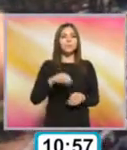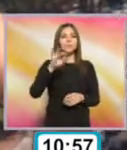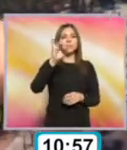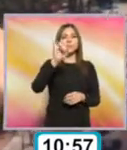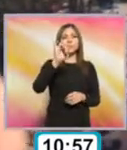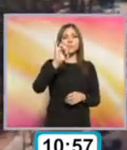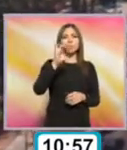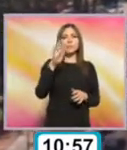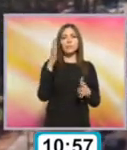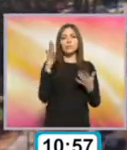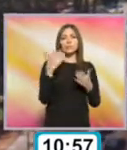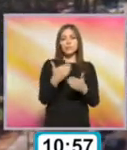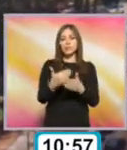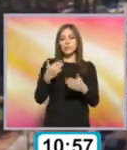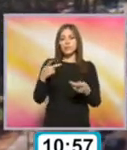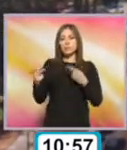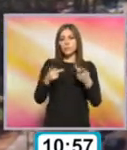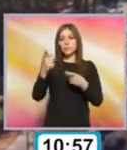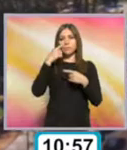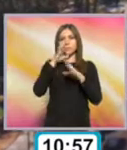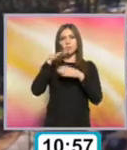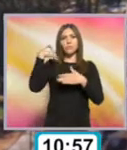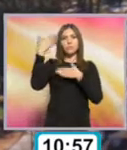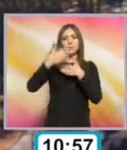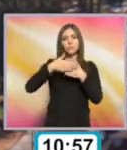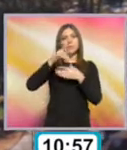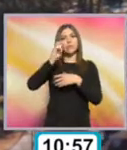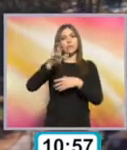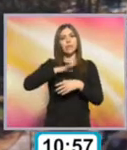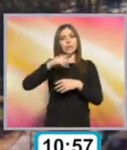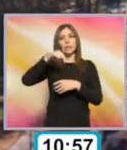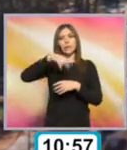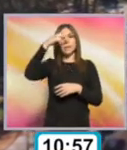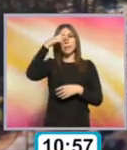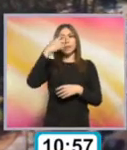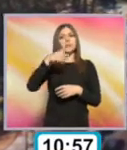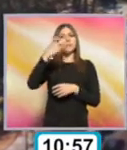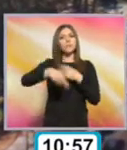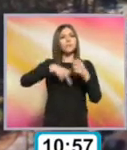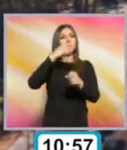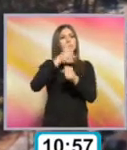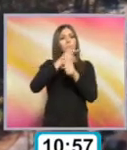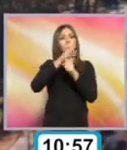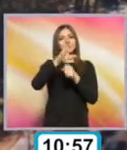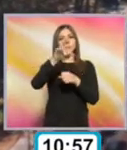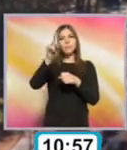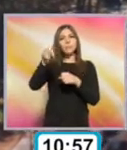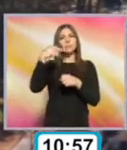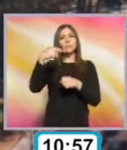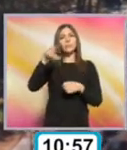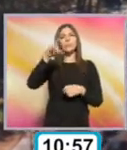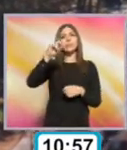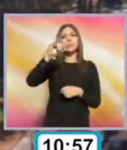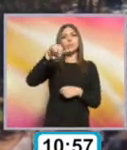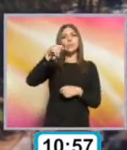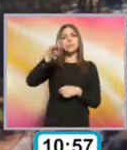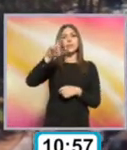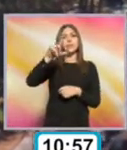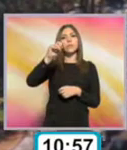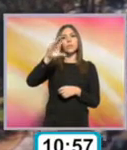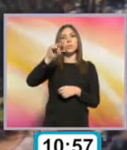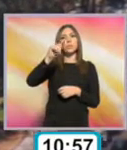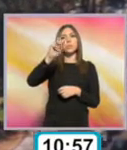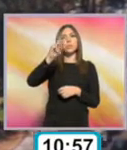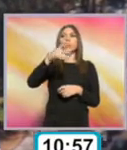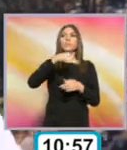especie de preproducción que trajimos acá a México como adelanto del segundo disco. Se llama No Hay Interlocutor. Lo estamos produciendo nosotros, lo estamos